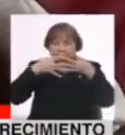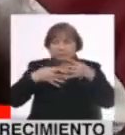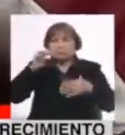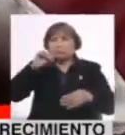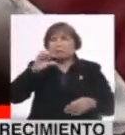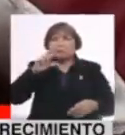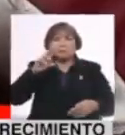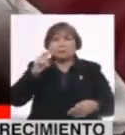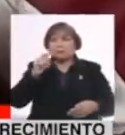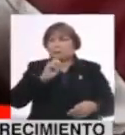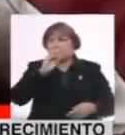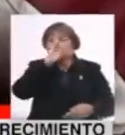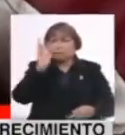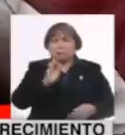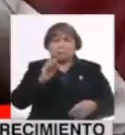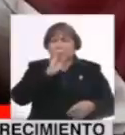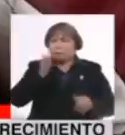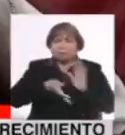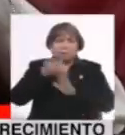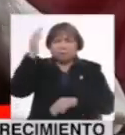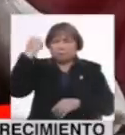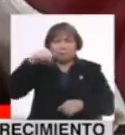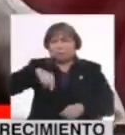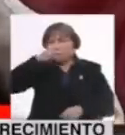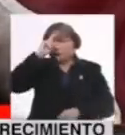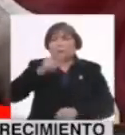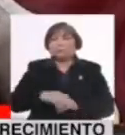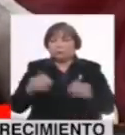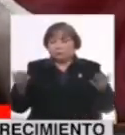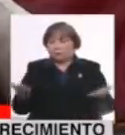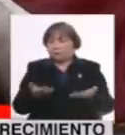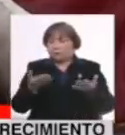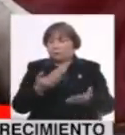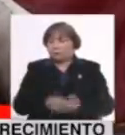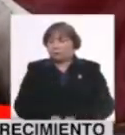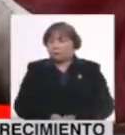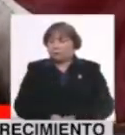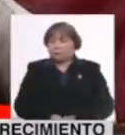migratorio. Señores, yo nunca he viajado fuera del país. Y estoy aquí.